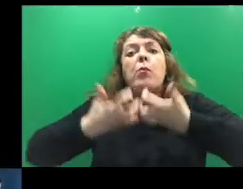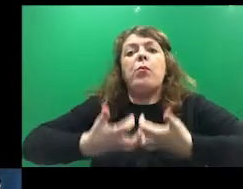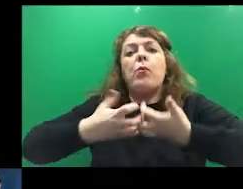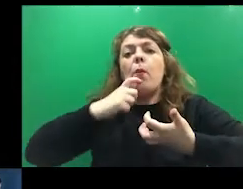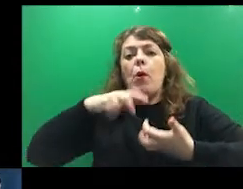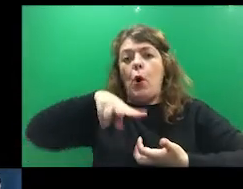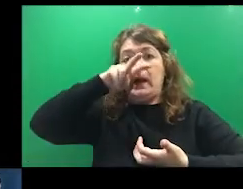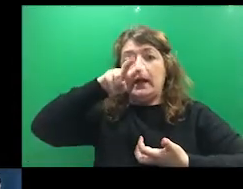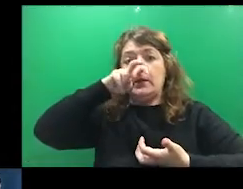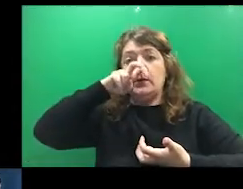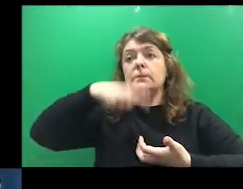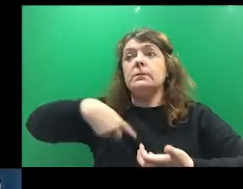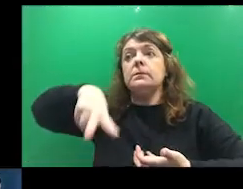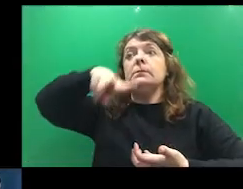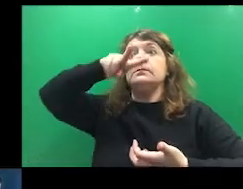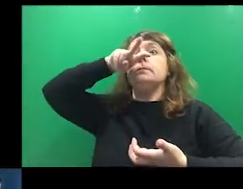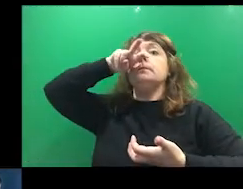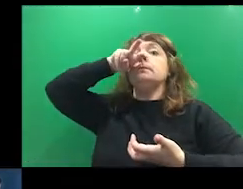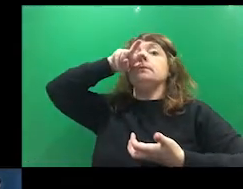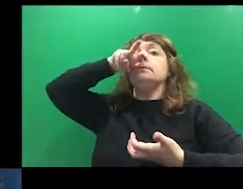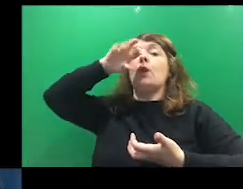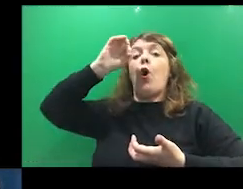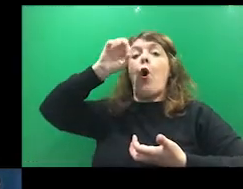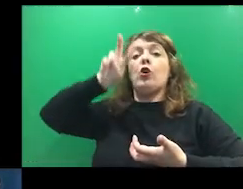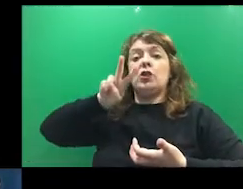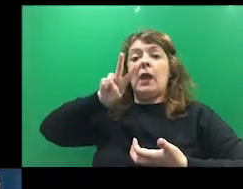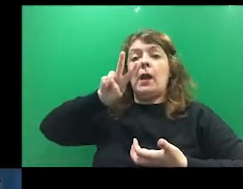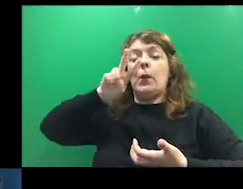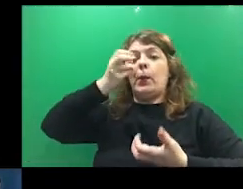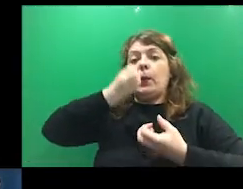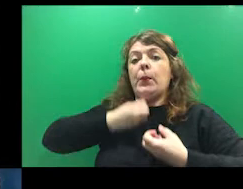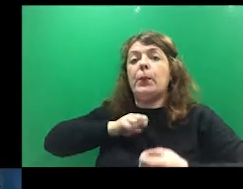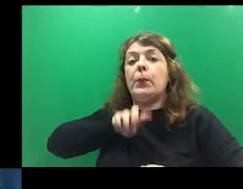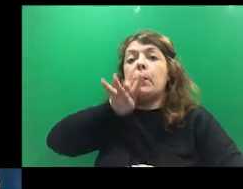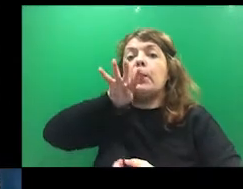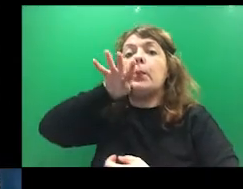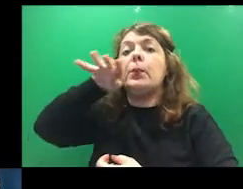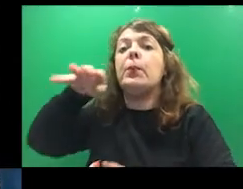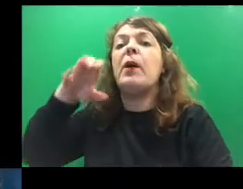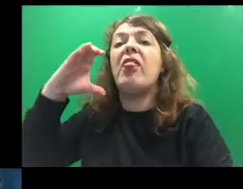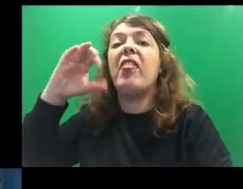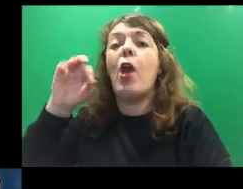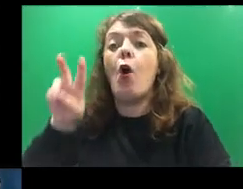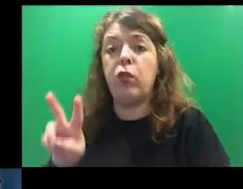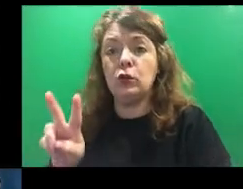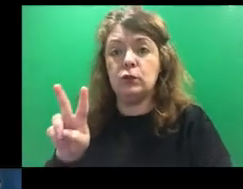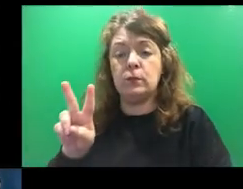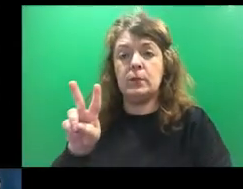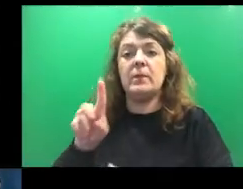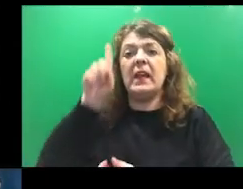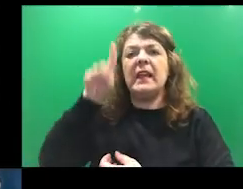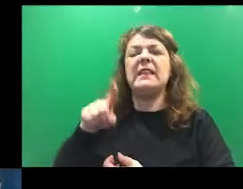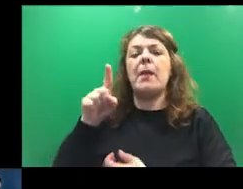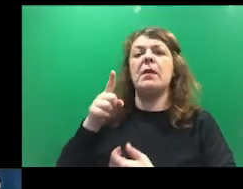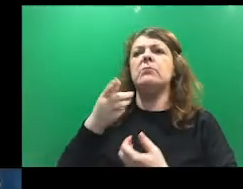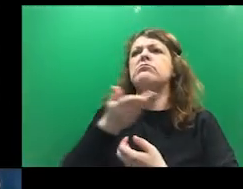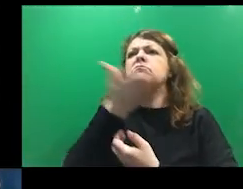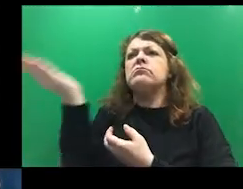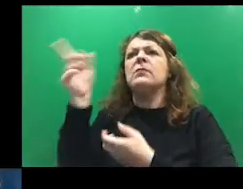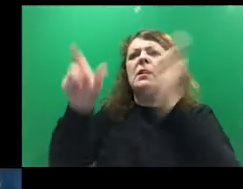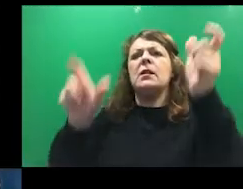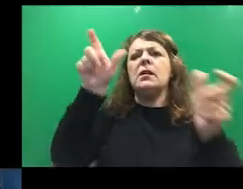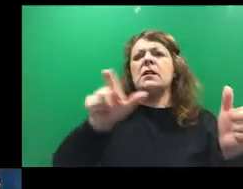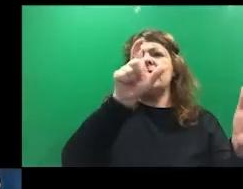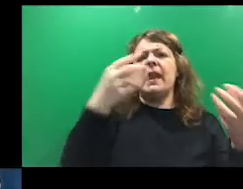natural. Lo generamos nosotros al respirar. Cuando inhalamos, respiramos oxígeno y cuando exhalamos, soltamos CO2. Y